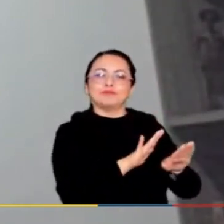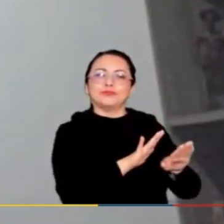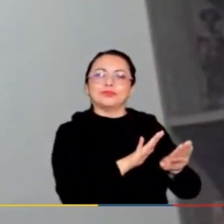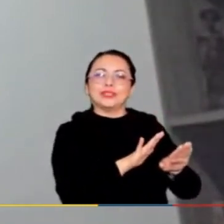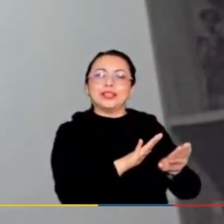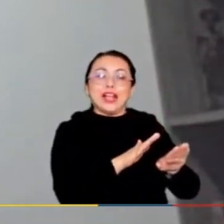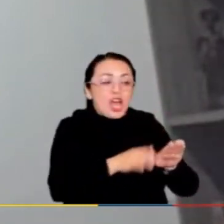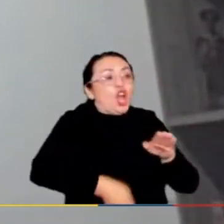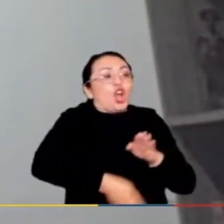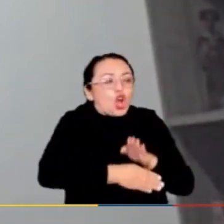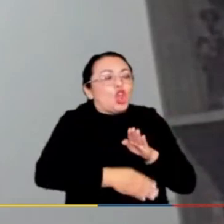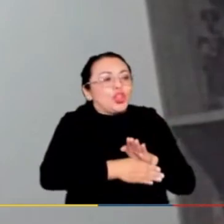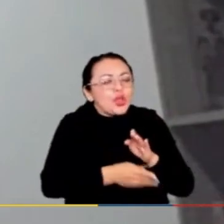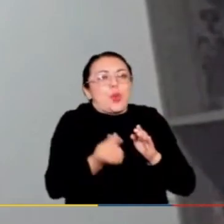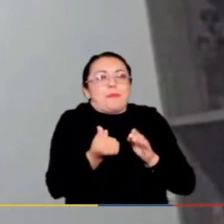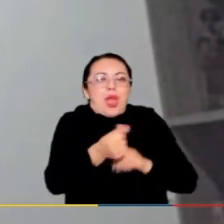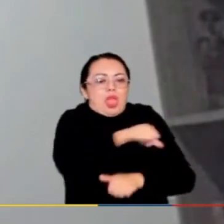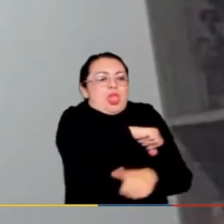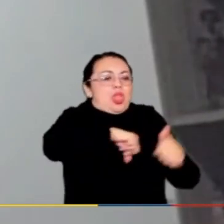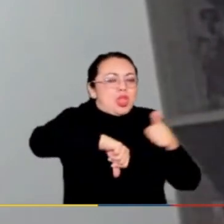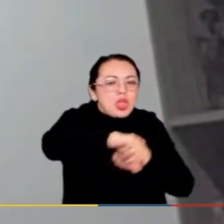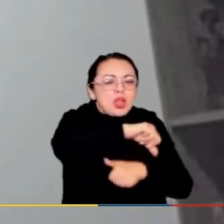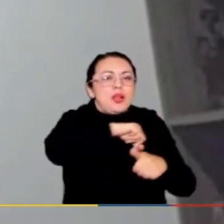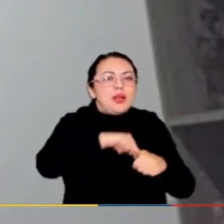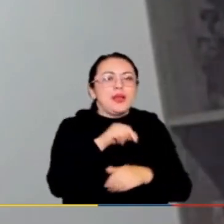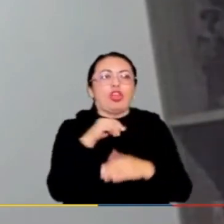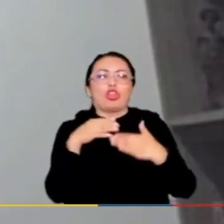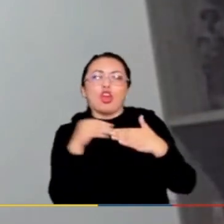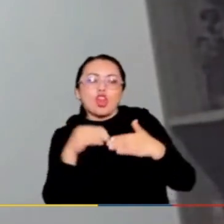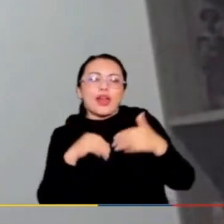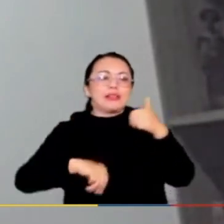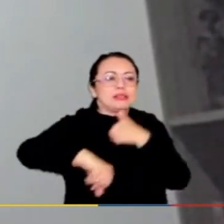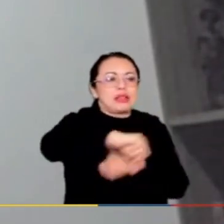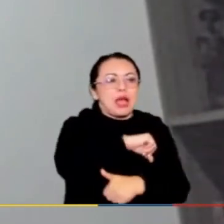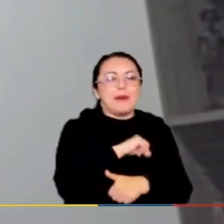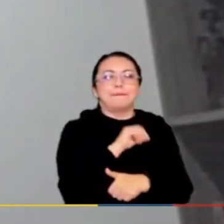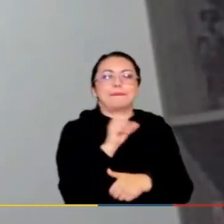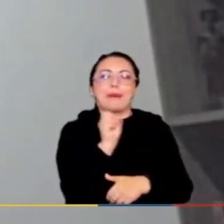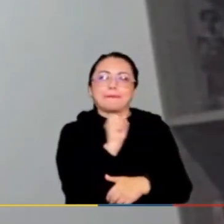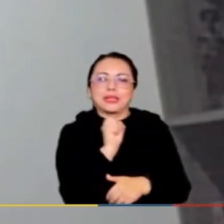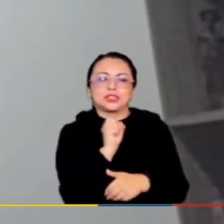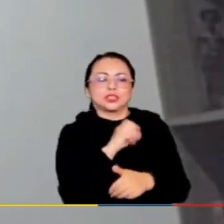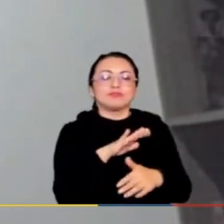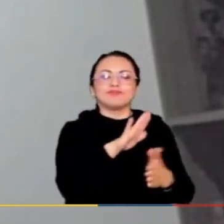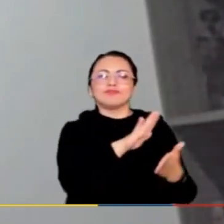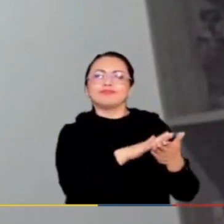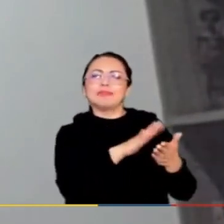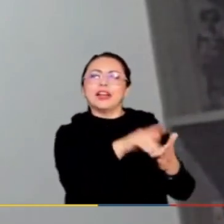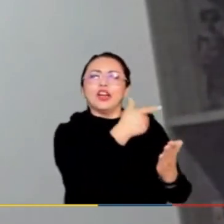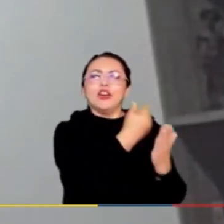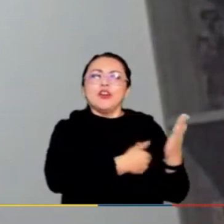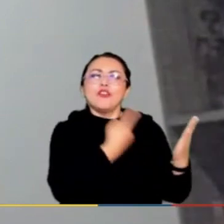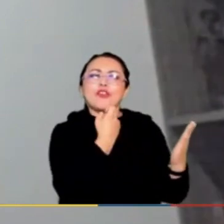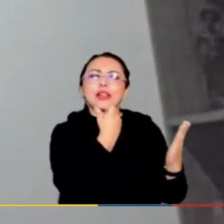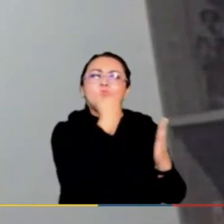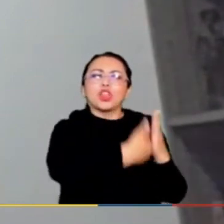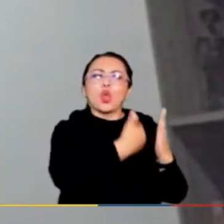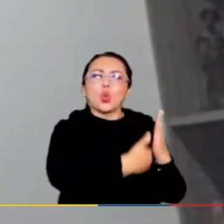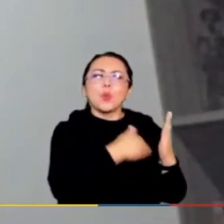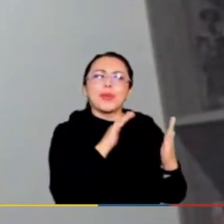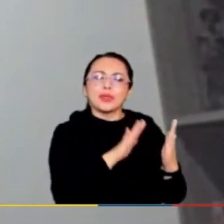a la continuidad de la negociación de este producto cambiario y exige unos documentos